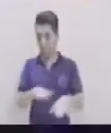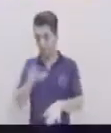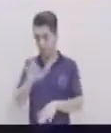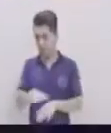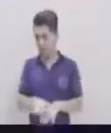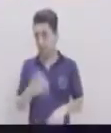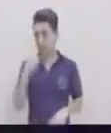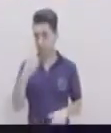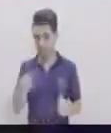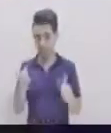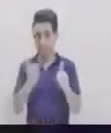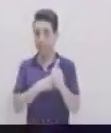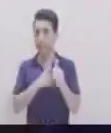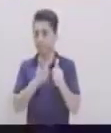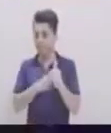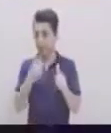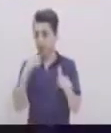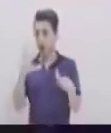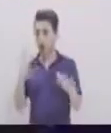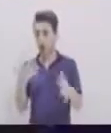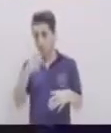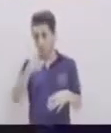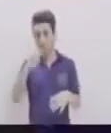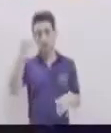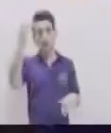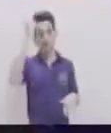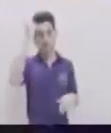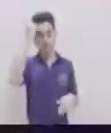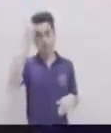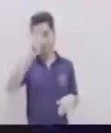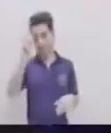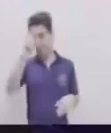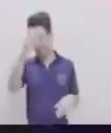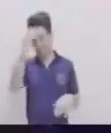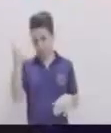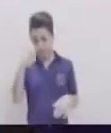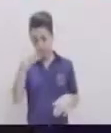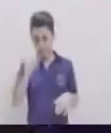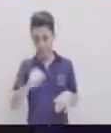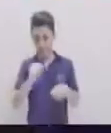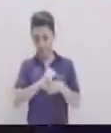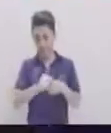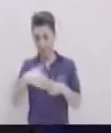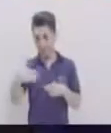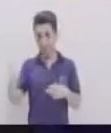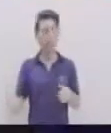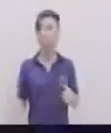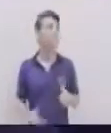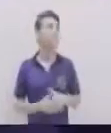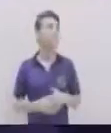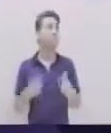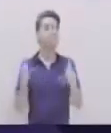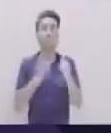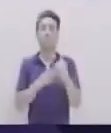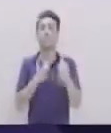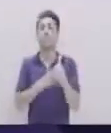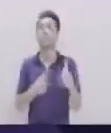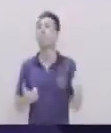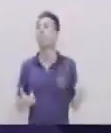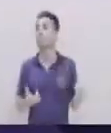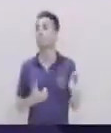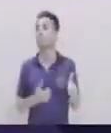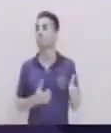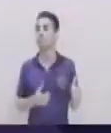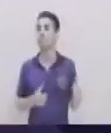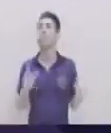4 pasos. Entonces los vamos a verificar para que se te queden y tú los puedas poner en práctica allá en casita. Número